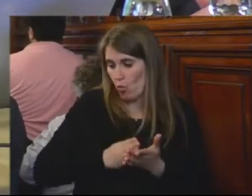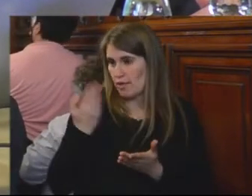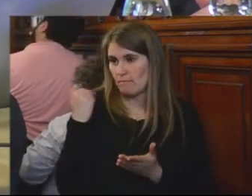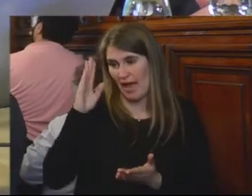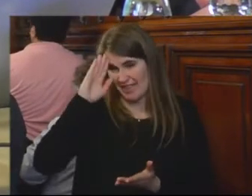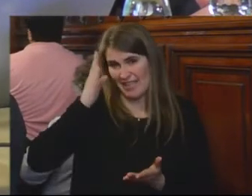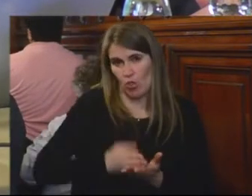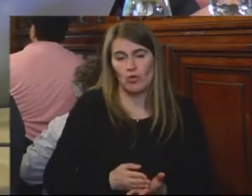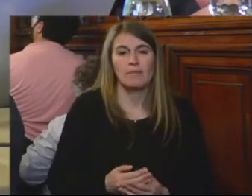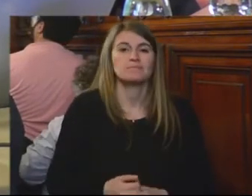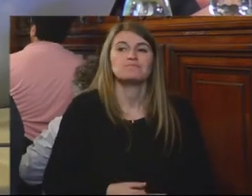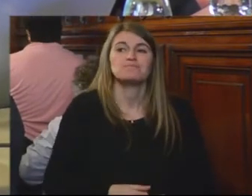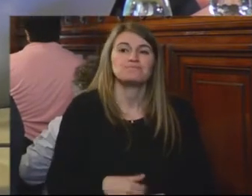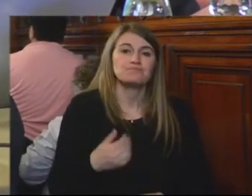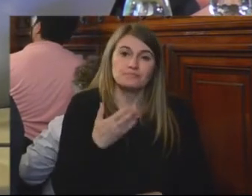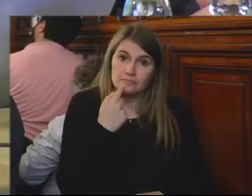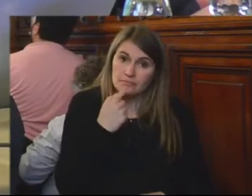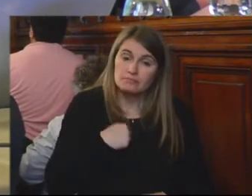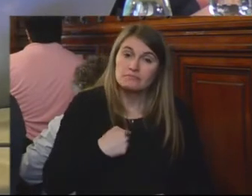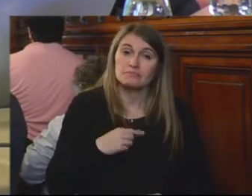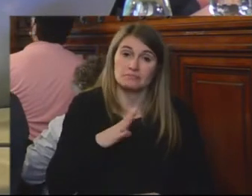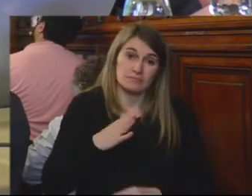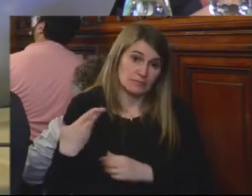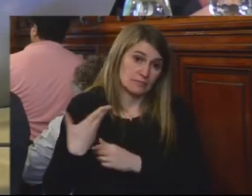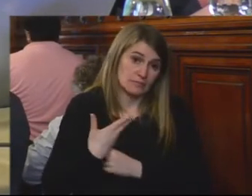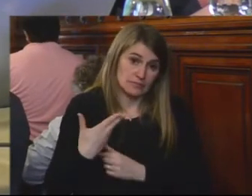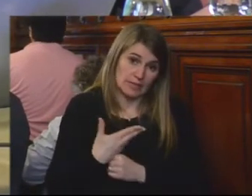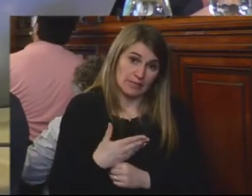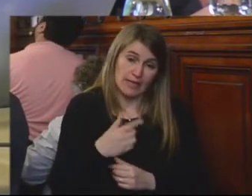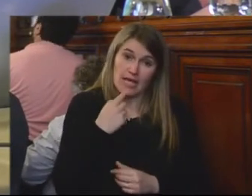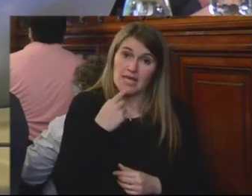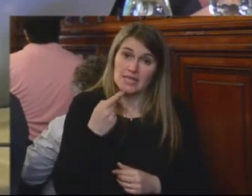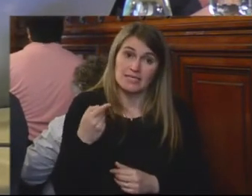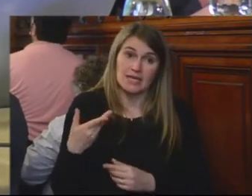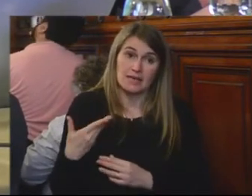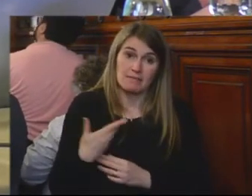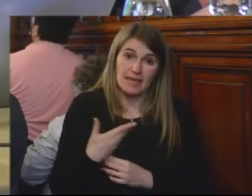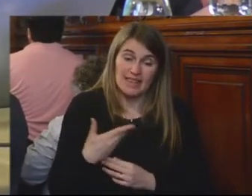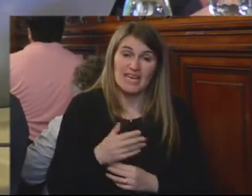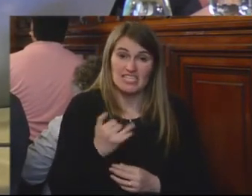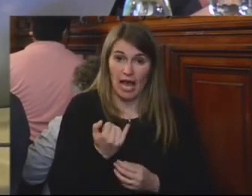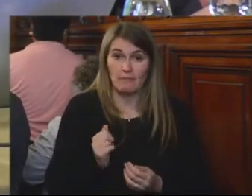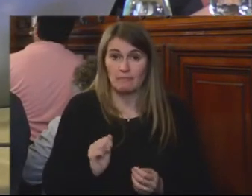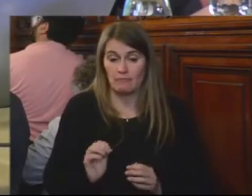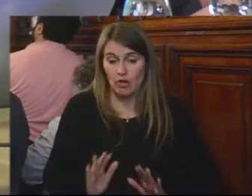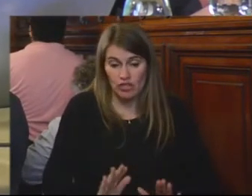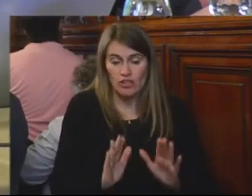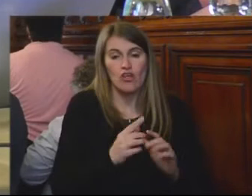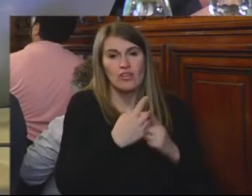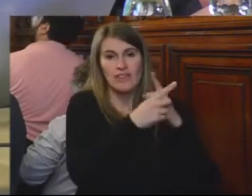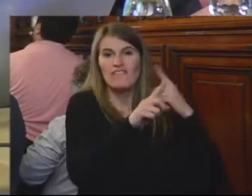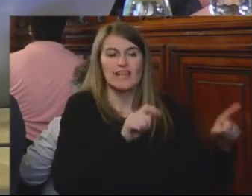siendo tales requerimientos siendo que tales requerimientos han procedido de distintos juzgados y fiscalías